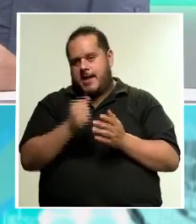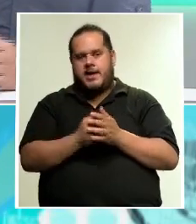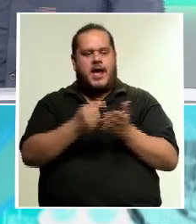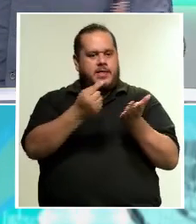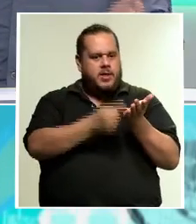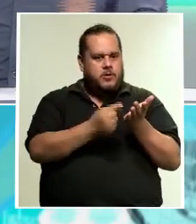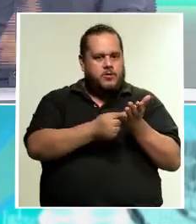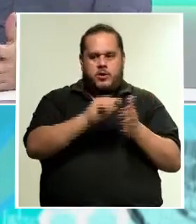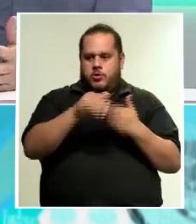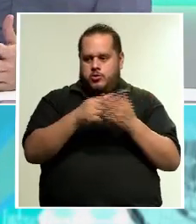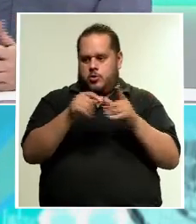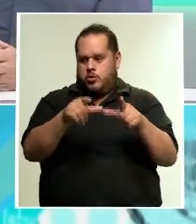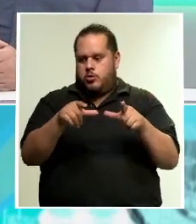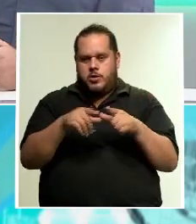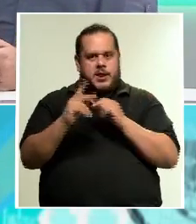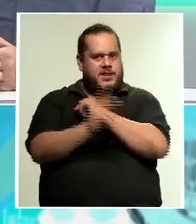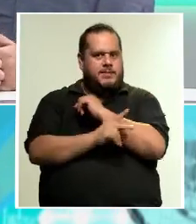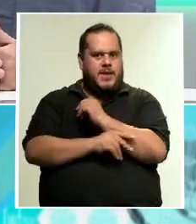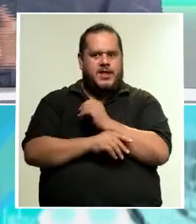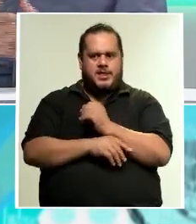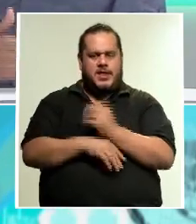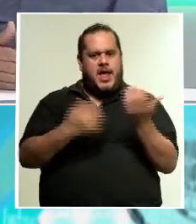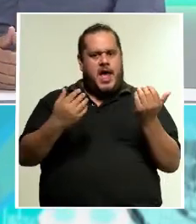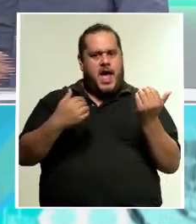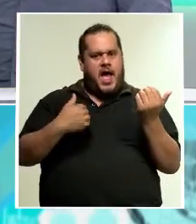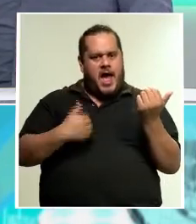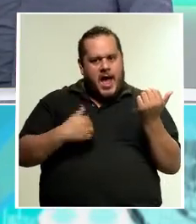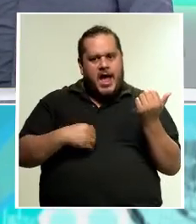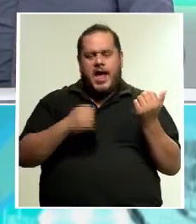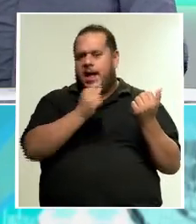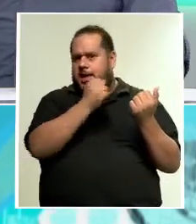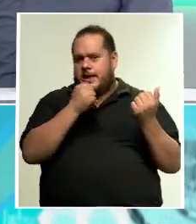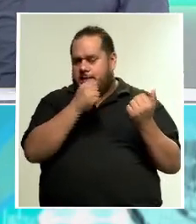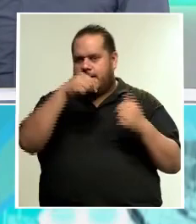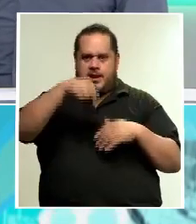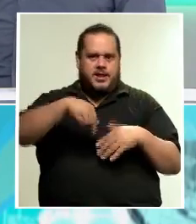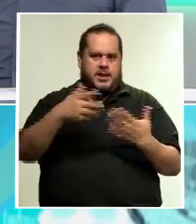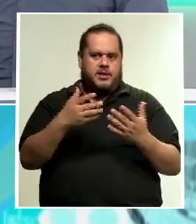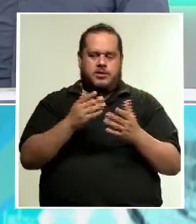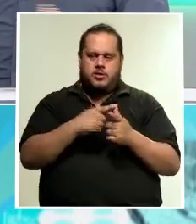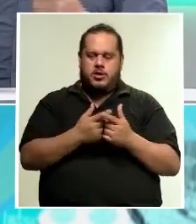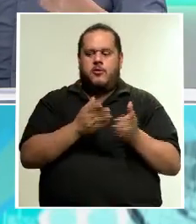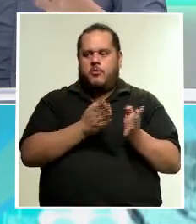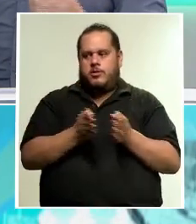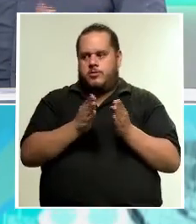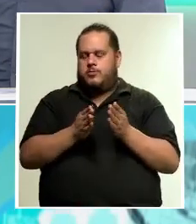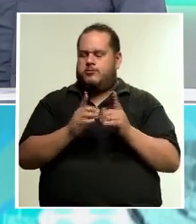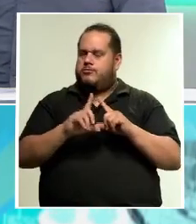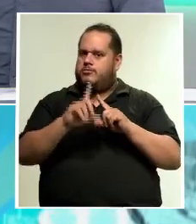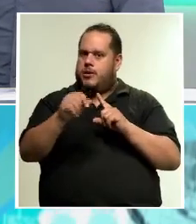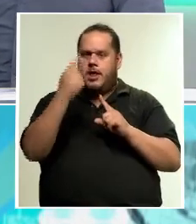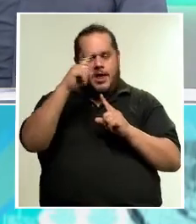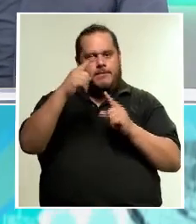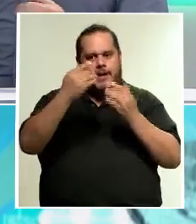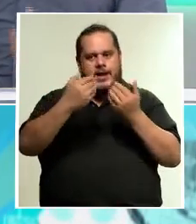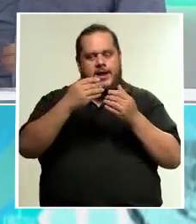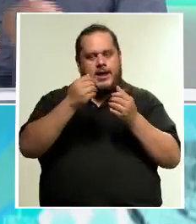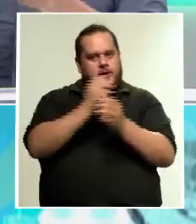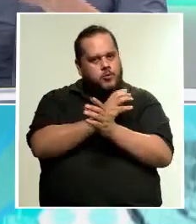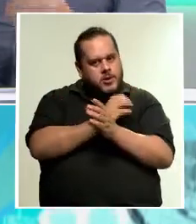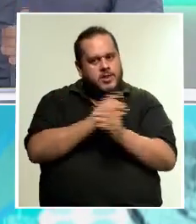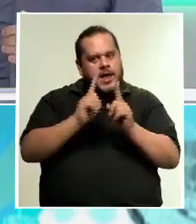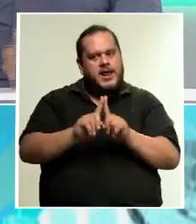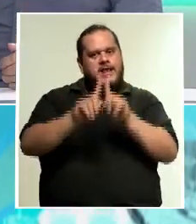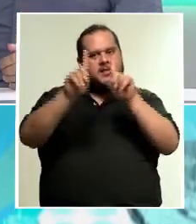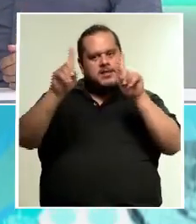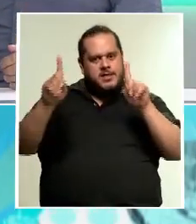del país, a interpretar su música acá. Entonces fueron jornadas muy largas, precisamente para guardar el distanciamiento, para que la gente estuviera